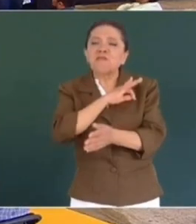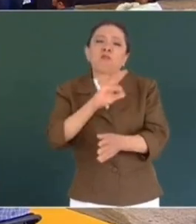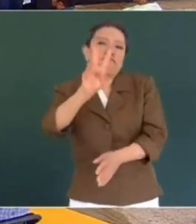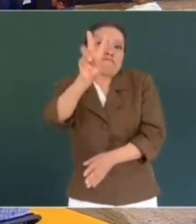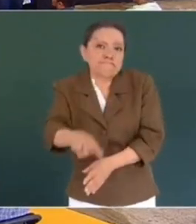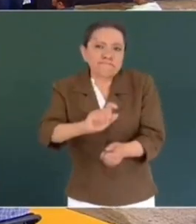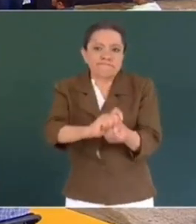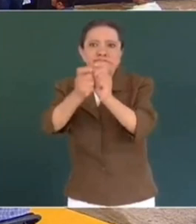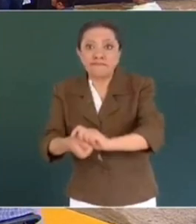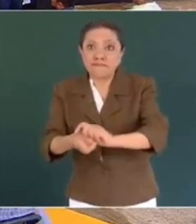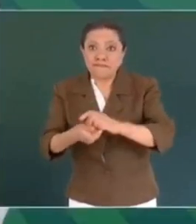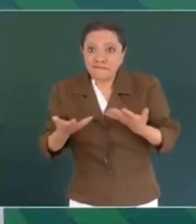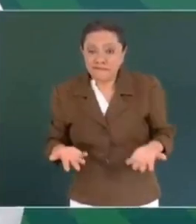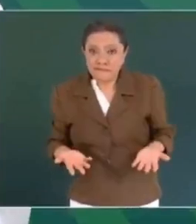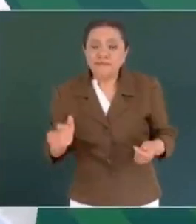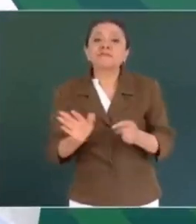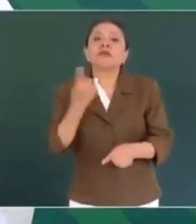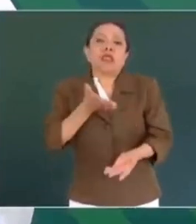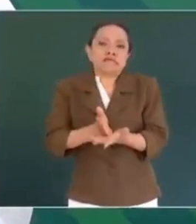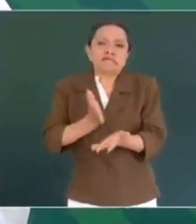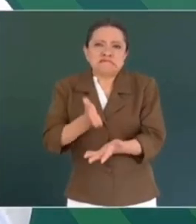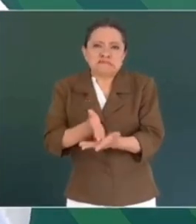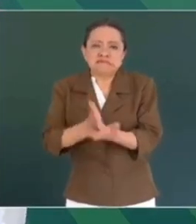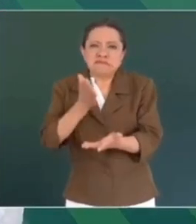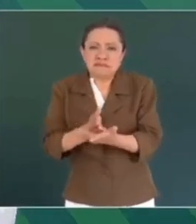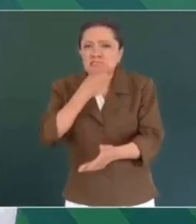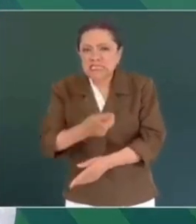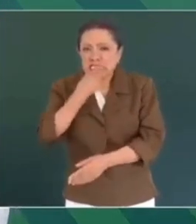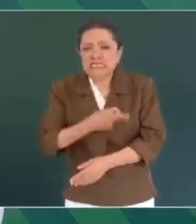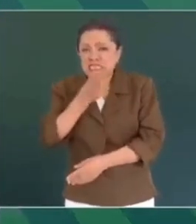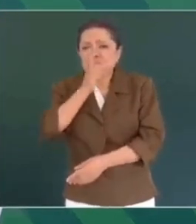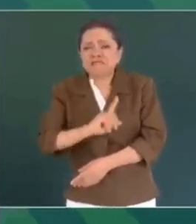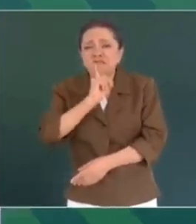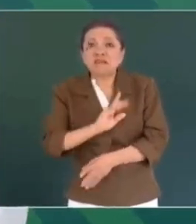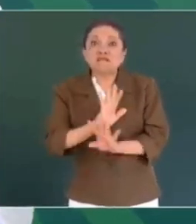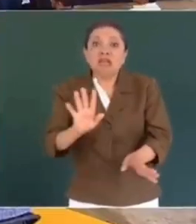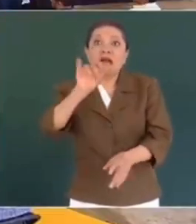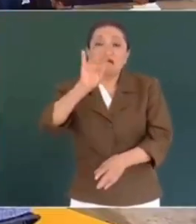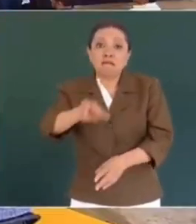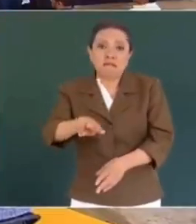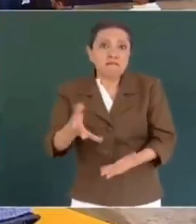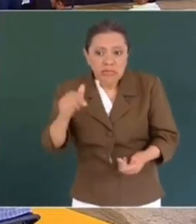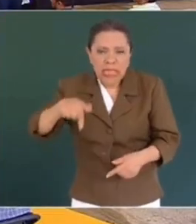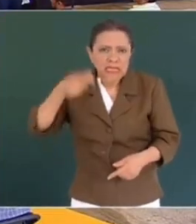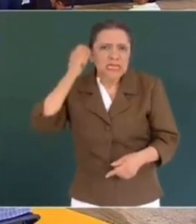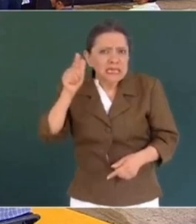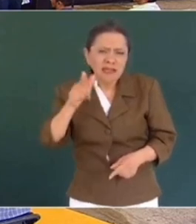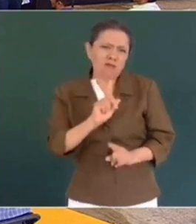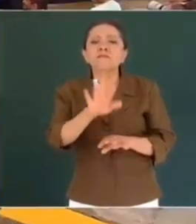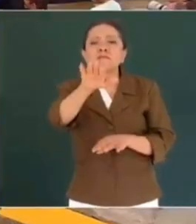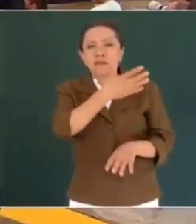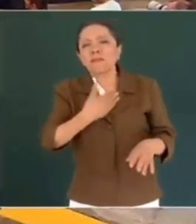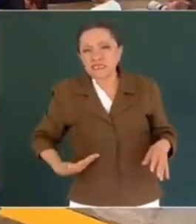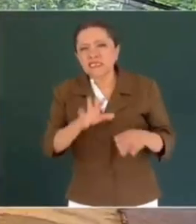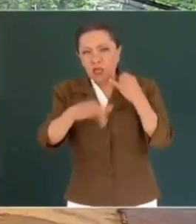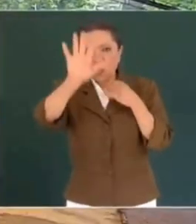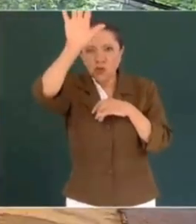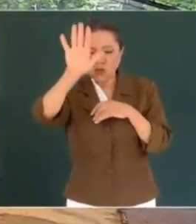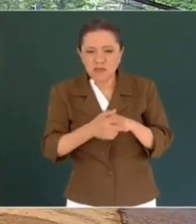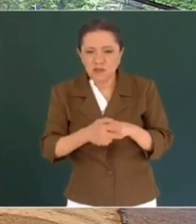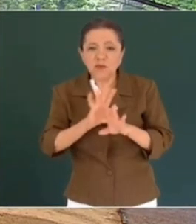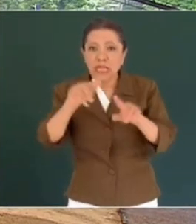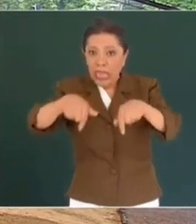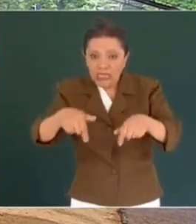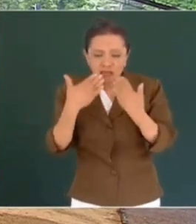verdad. Si están, dale. Aquí no, tiene que ver, pero en la Ciudad de México. Pero aquí no